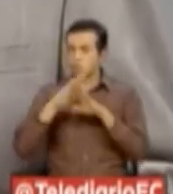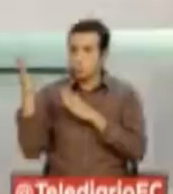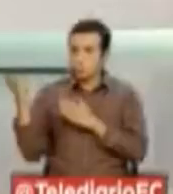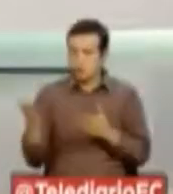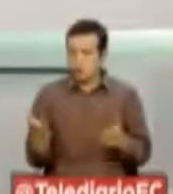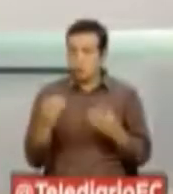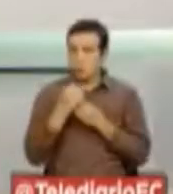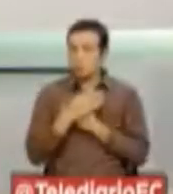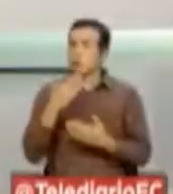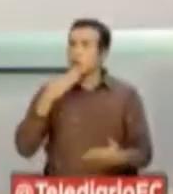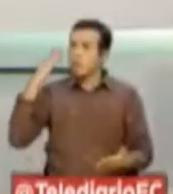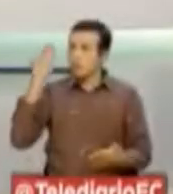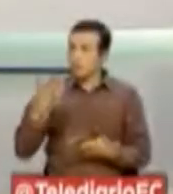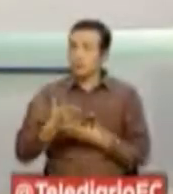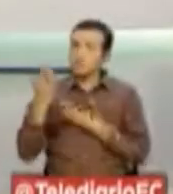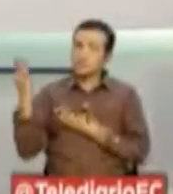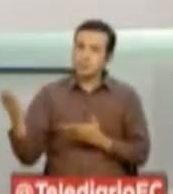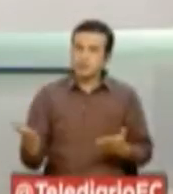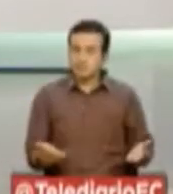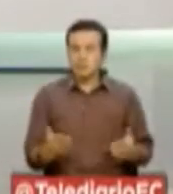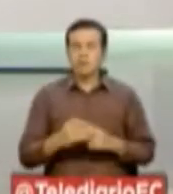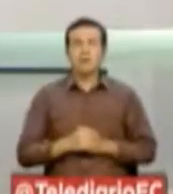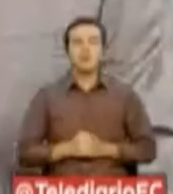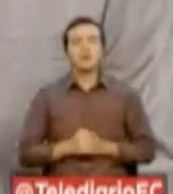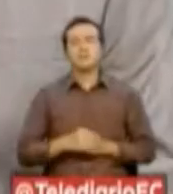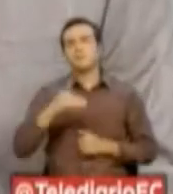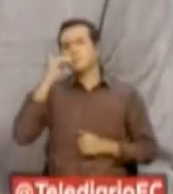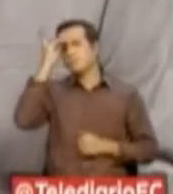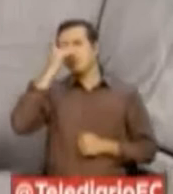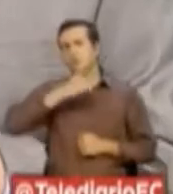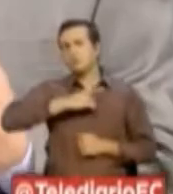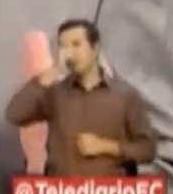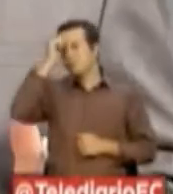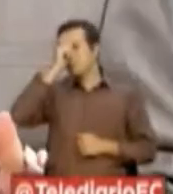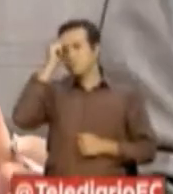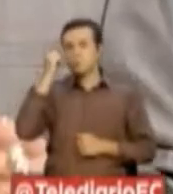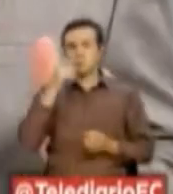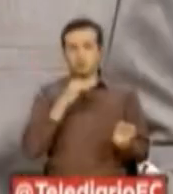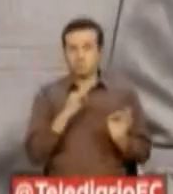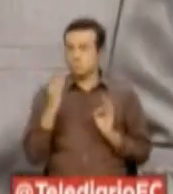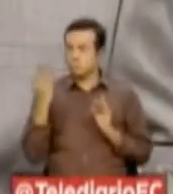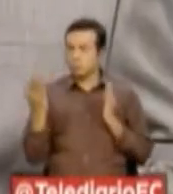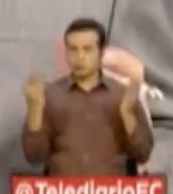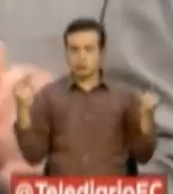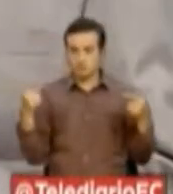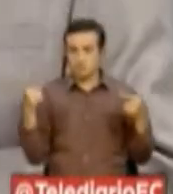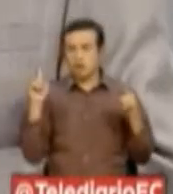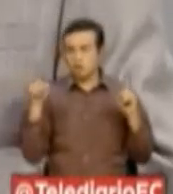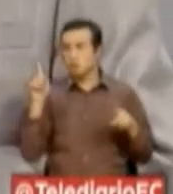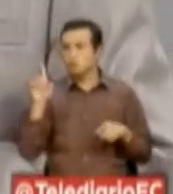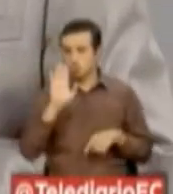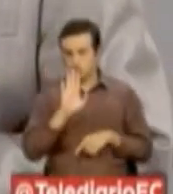primera impresión gracias por aceptar esta invitación en la decisión del domingo chocan dos posiciones la una a favor de la